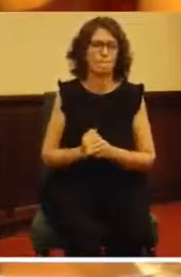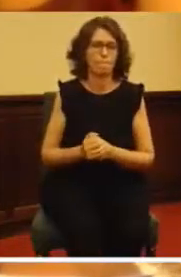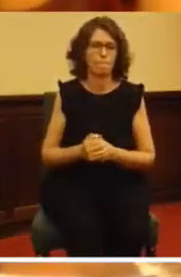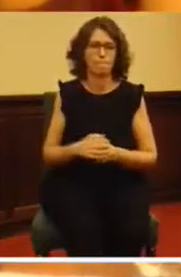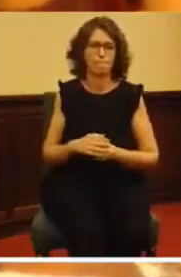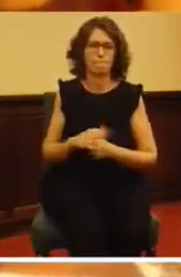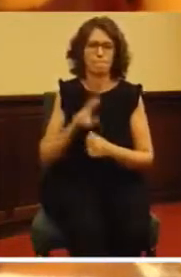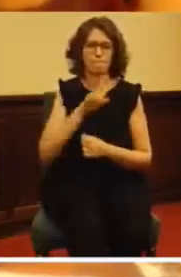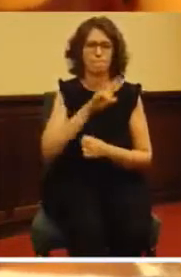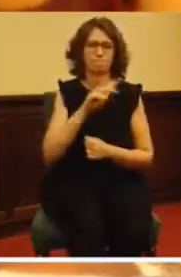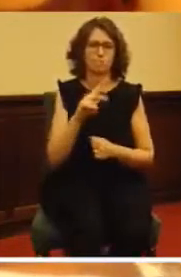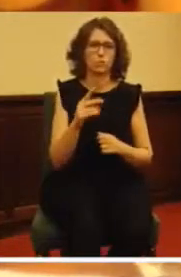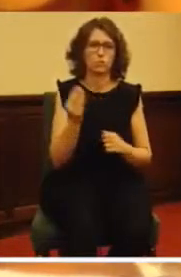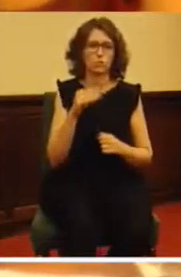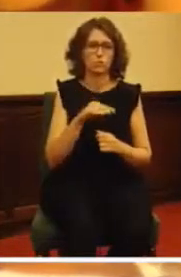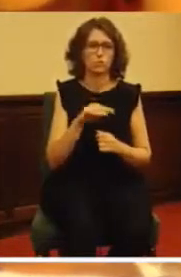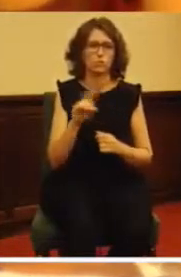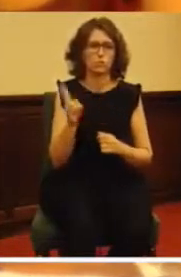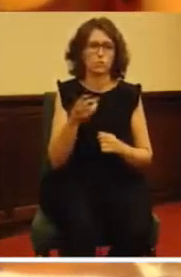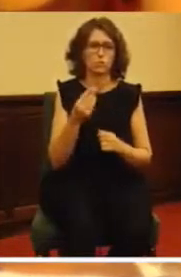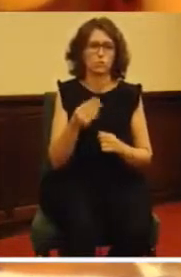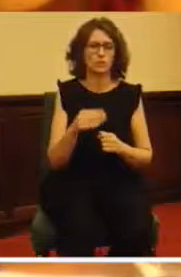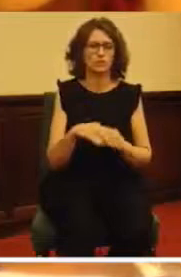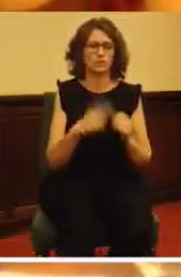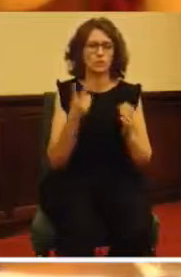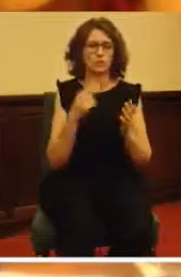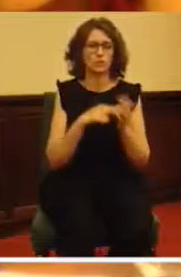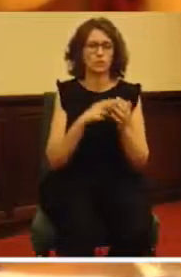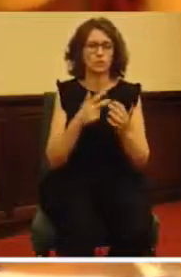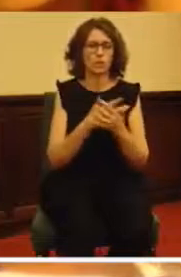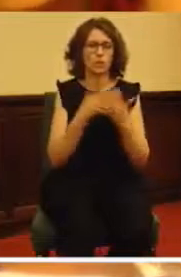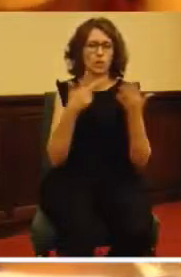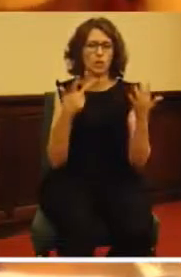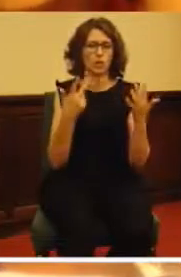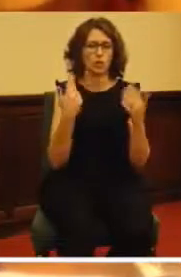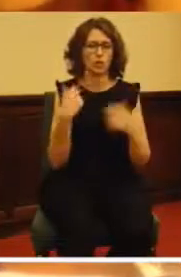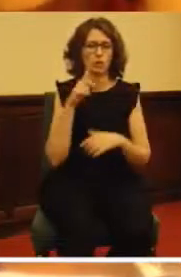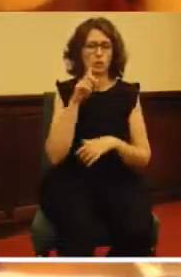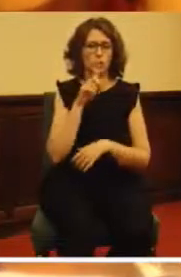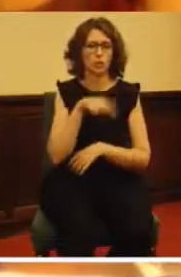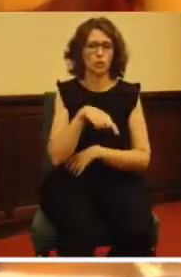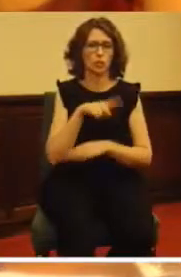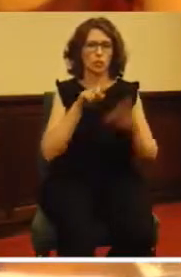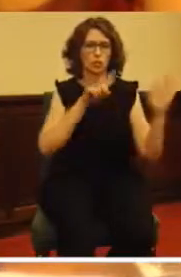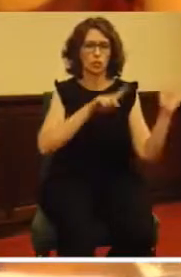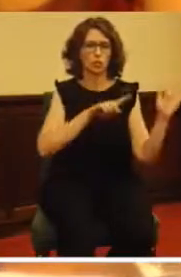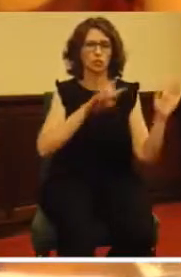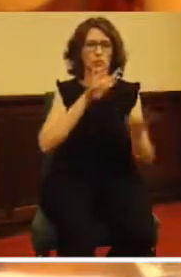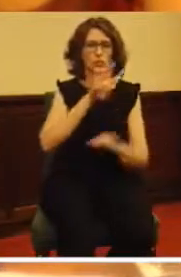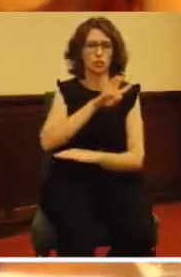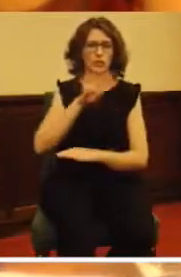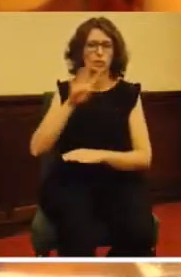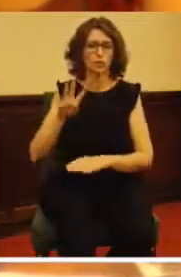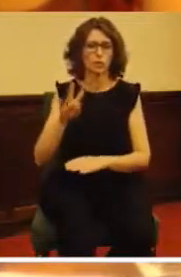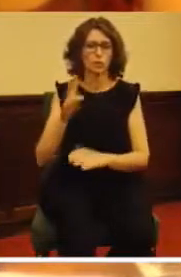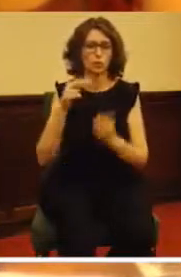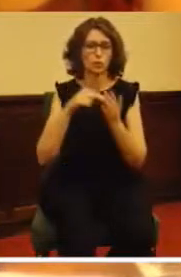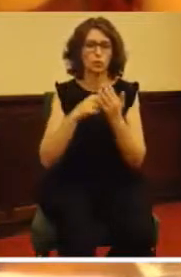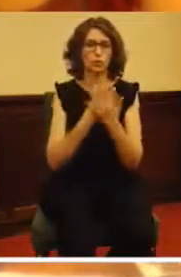21 euros más que el año anterior. En 2018, 644, y en el año